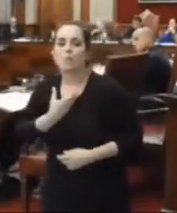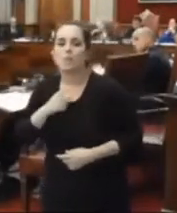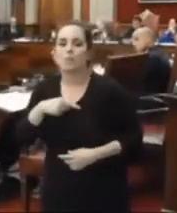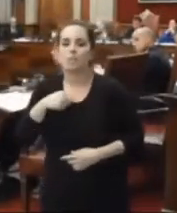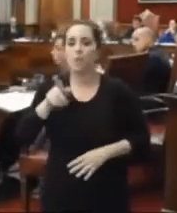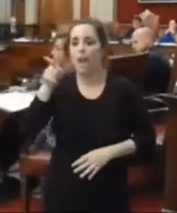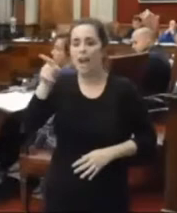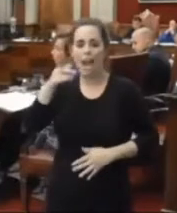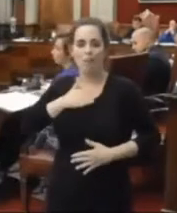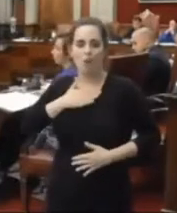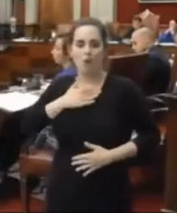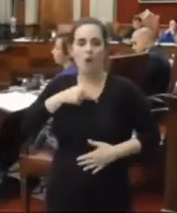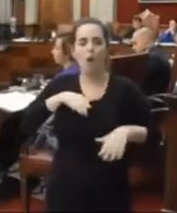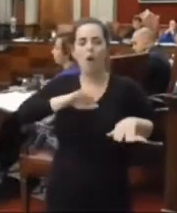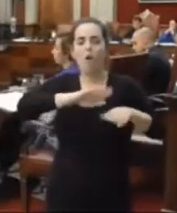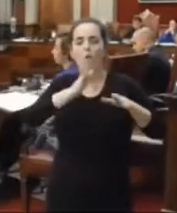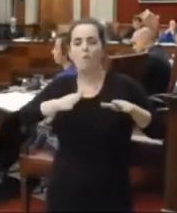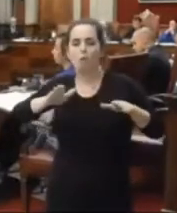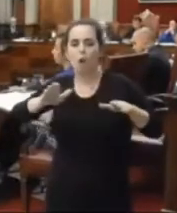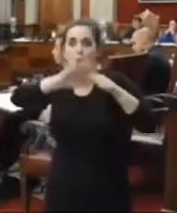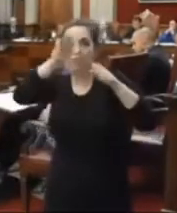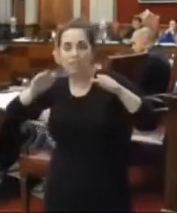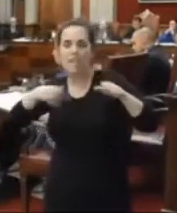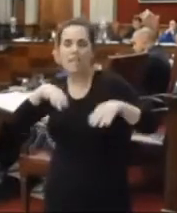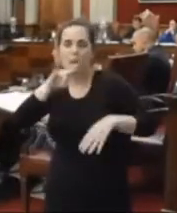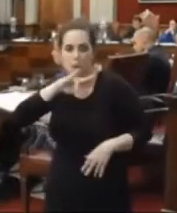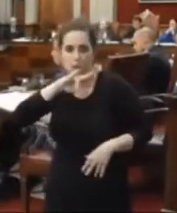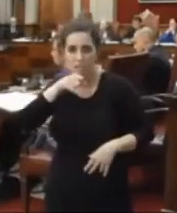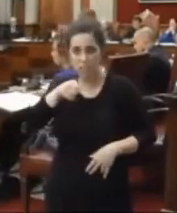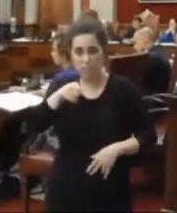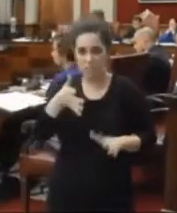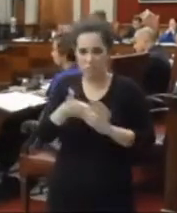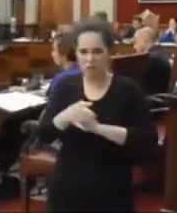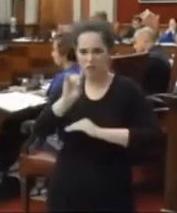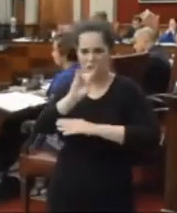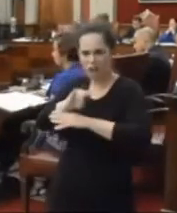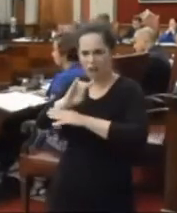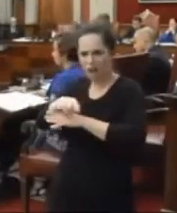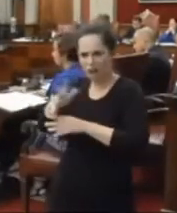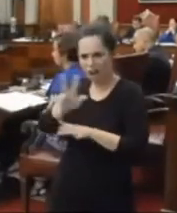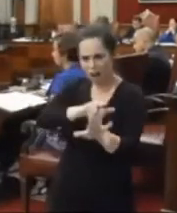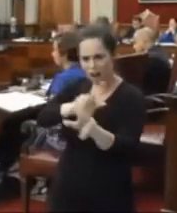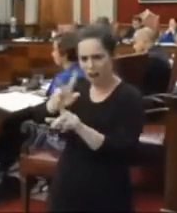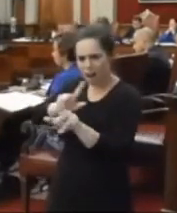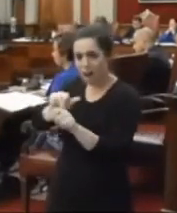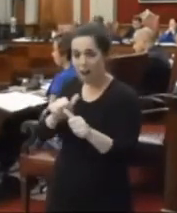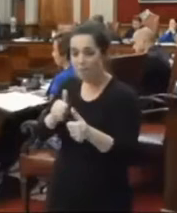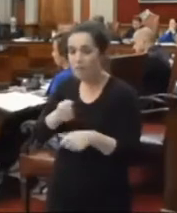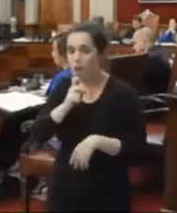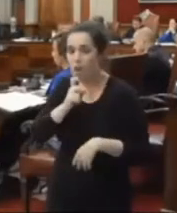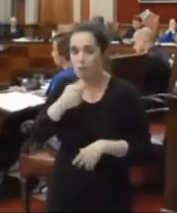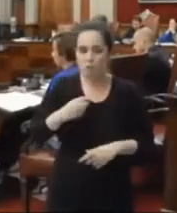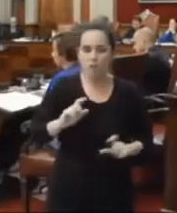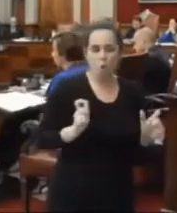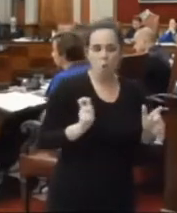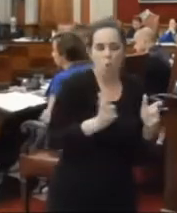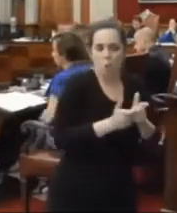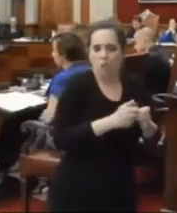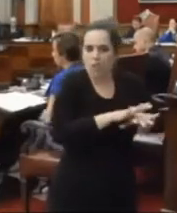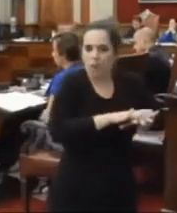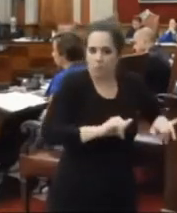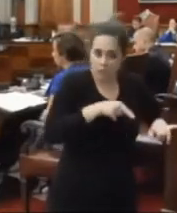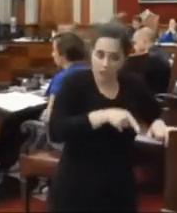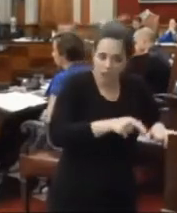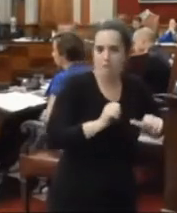Morera. El gran fraude y robo empezó con la Junta de Compensación.